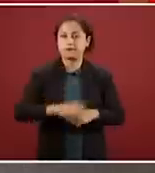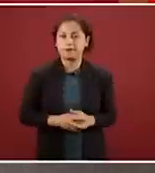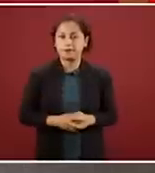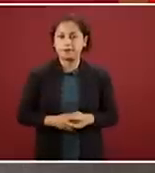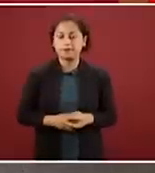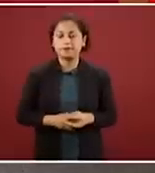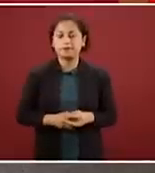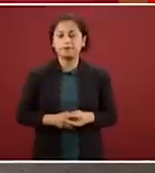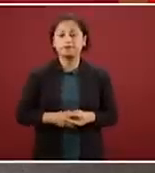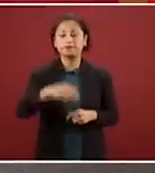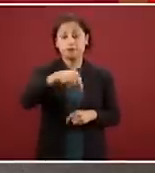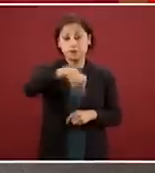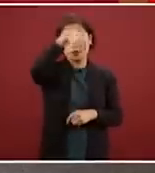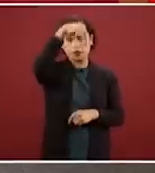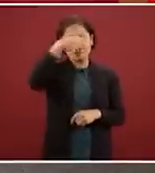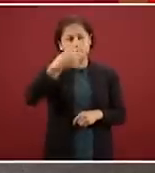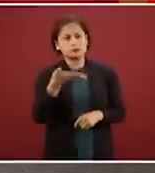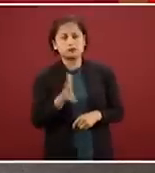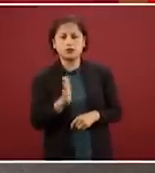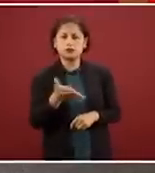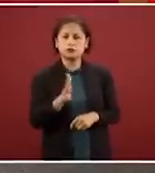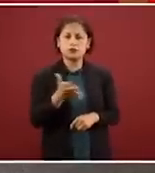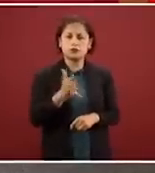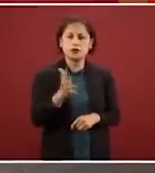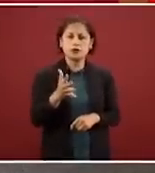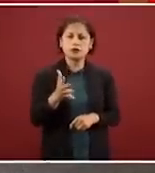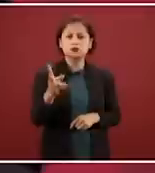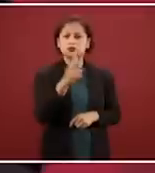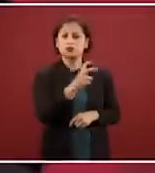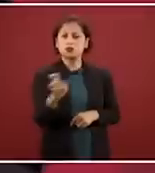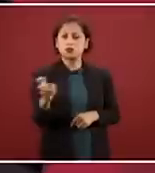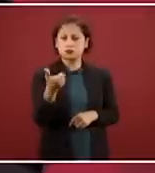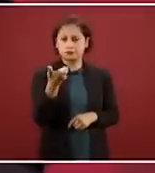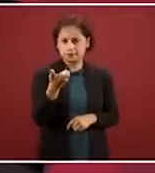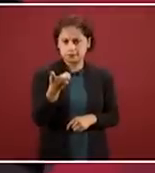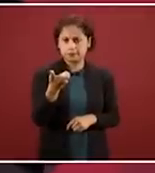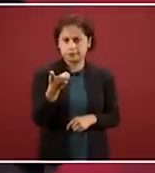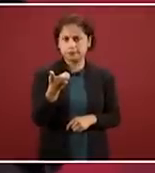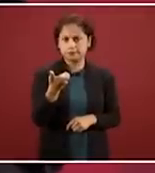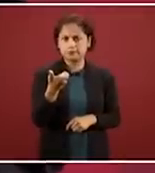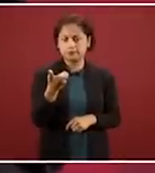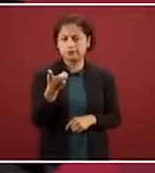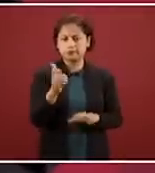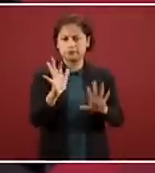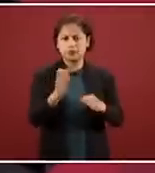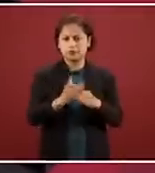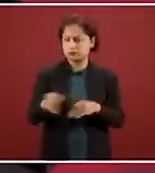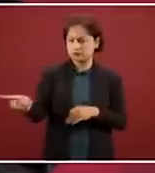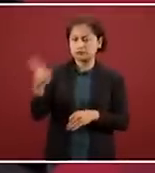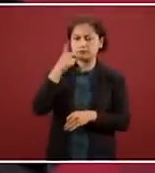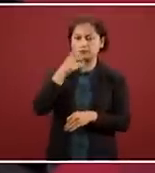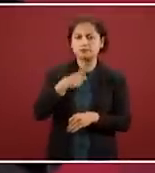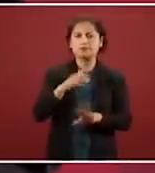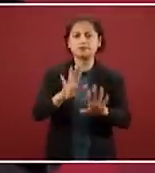El salario en el norte debe andar alrededor de 200 pesos. Ahora mismo les digo cuánto.